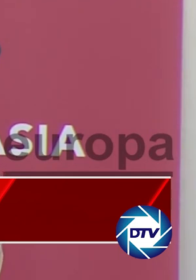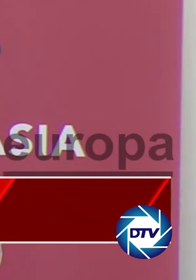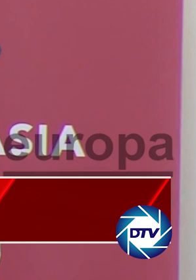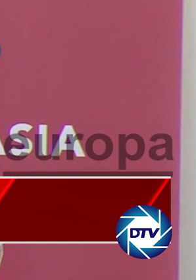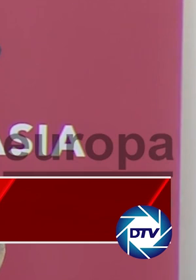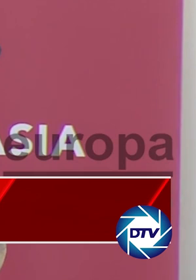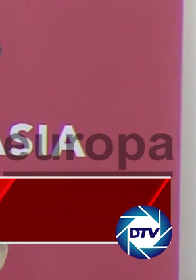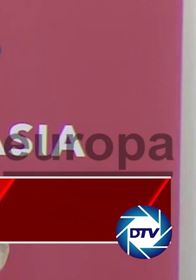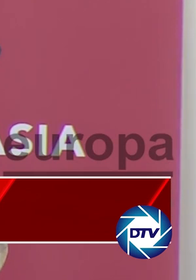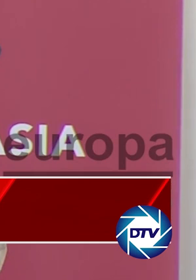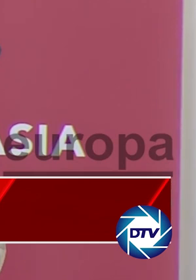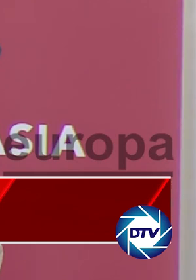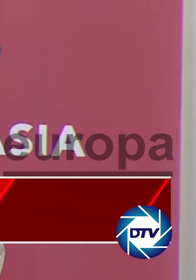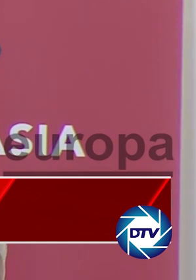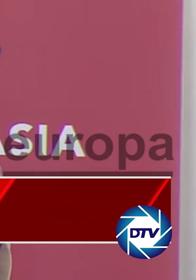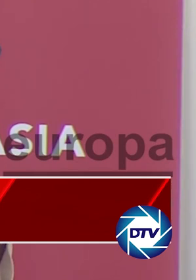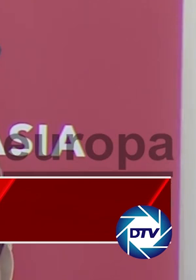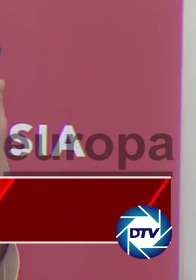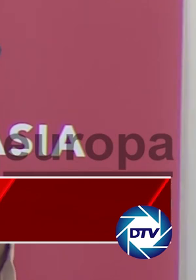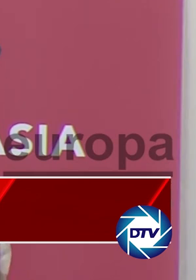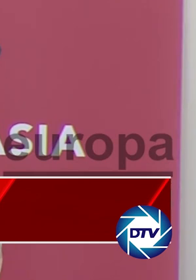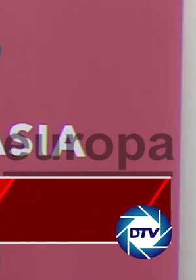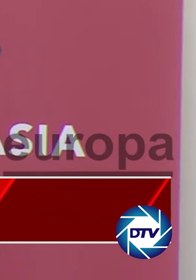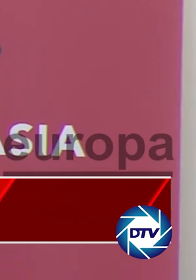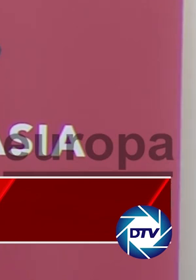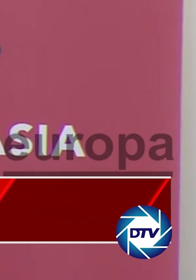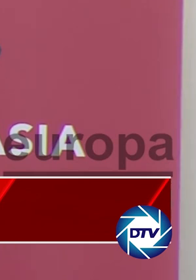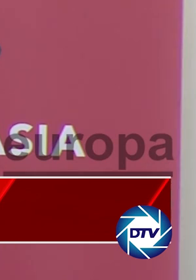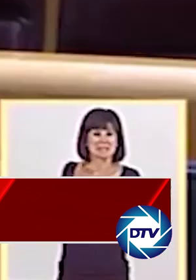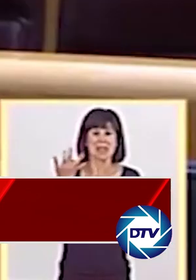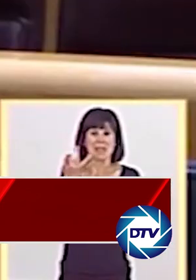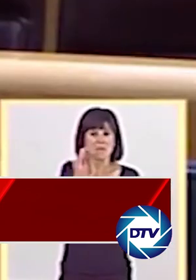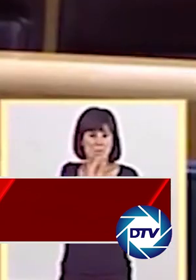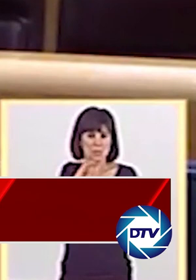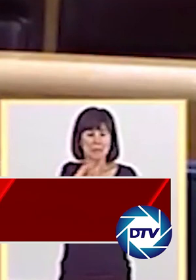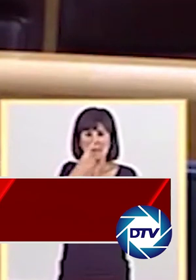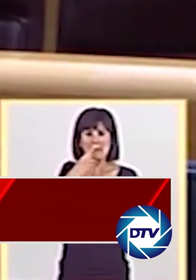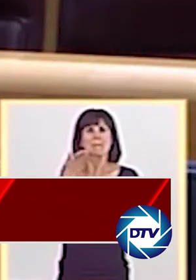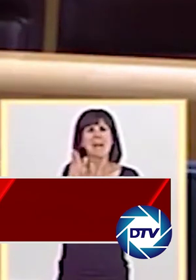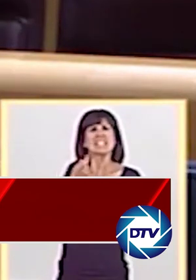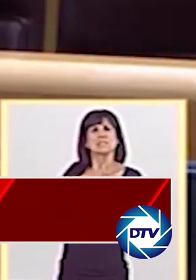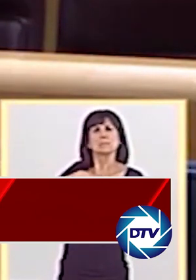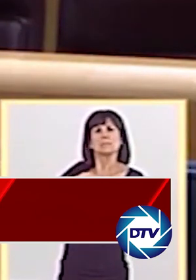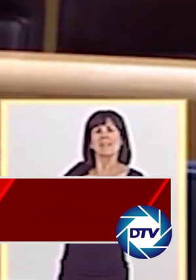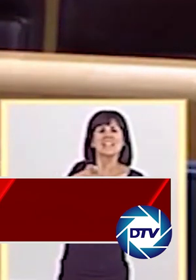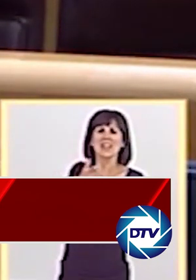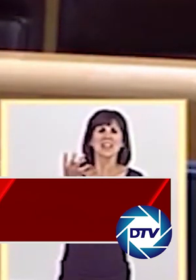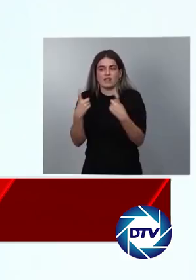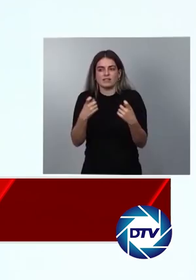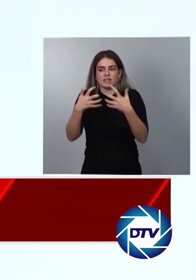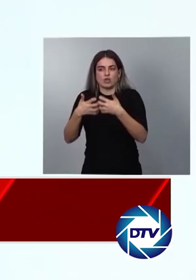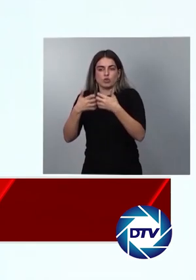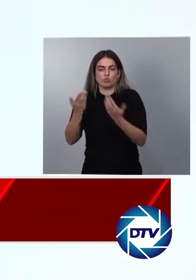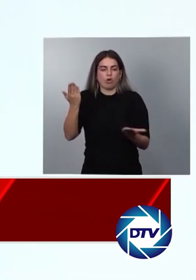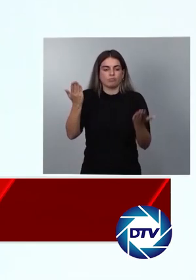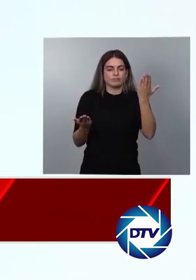denuncias que había por violación, por determinadas prácticas violadoras de derechos fundamentales en los campos que él gestionaba. ¿Qué es lo que